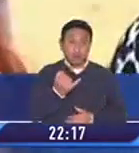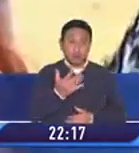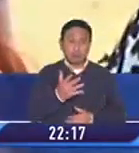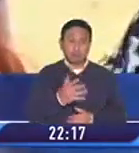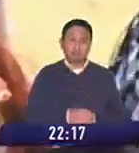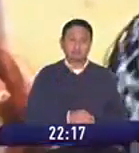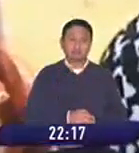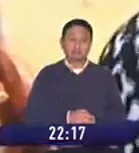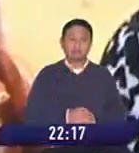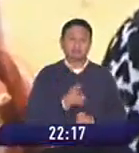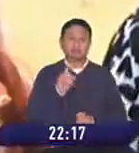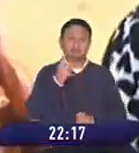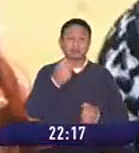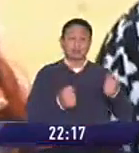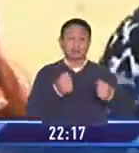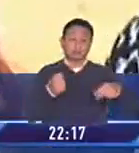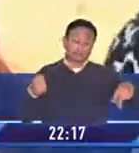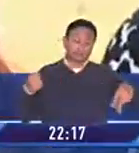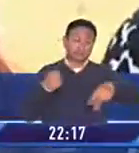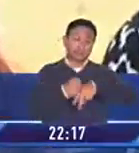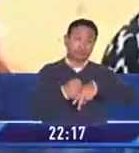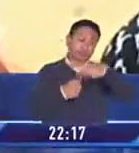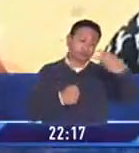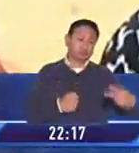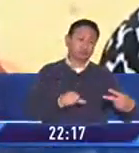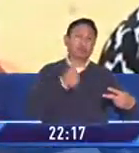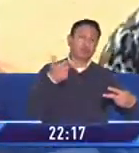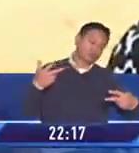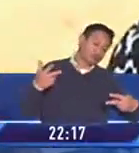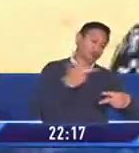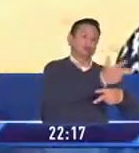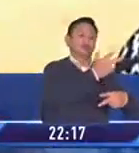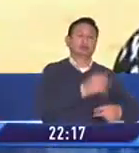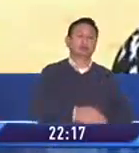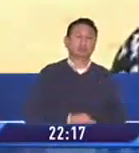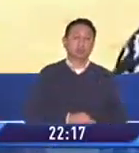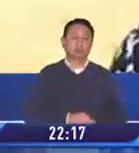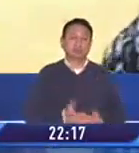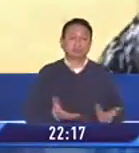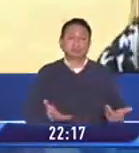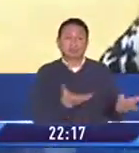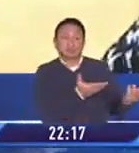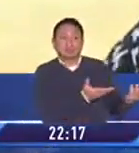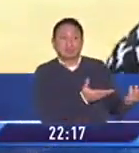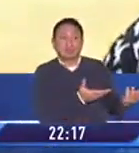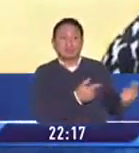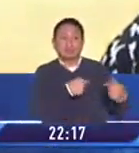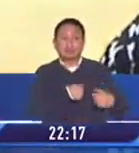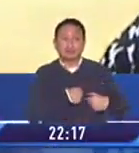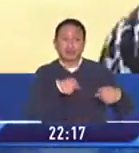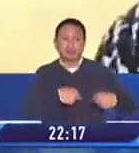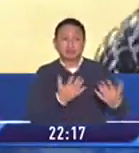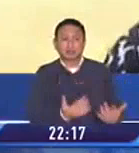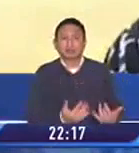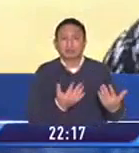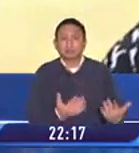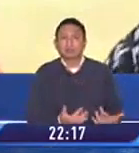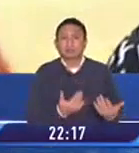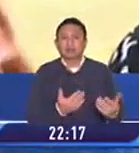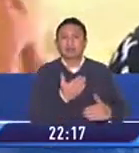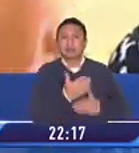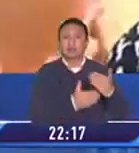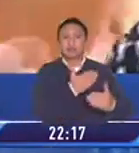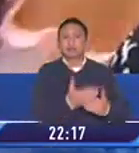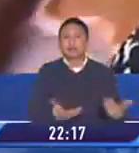Al arrollarlo el primer carro, luego lo pasó otro carro. Y no puede ser posible que todavía nosotros tengamos que esperar todo ese